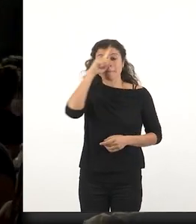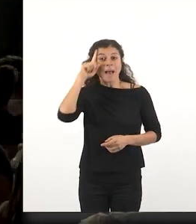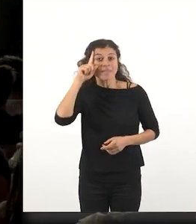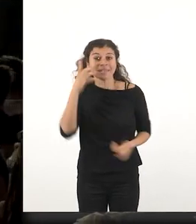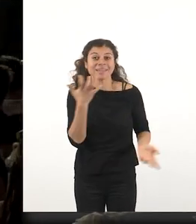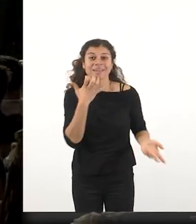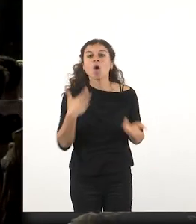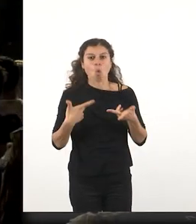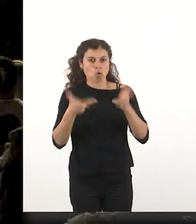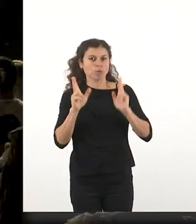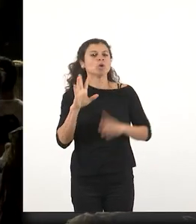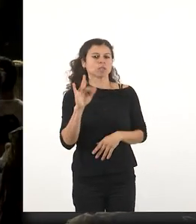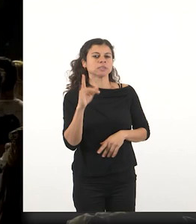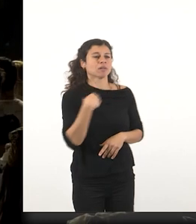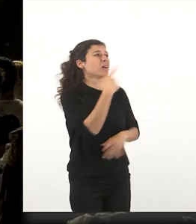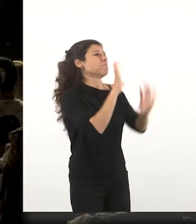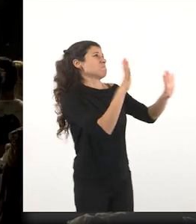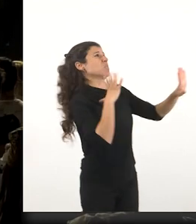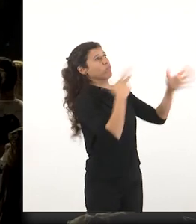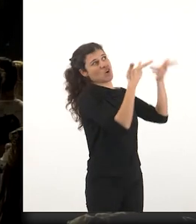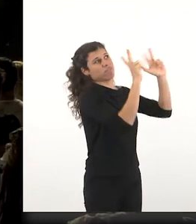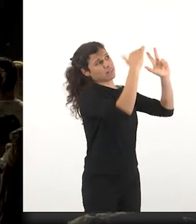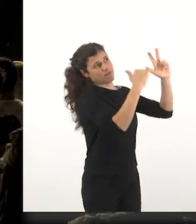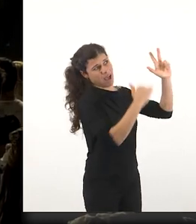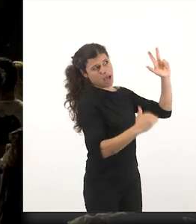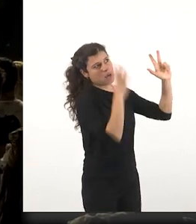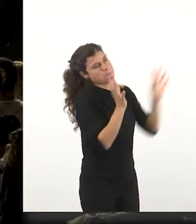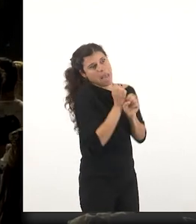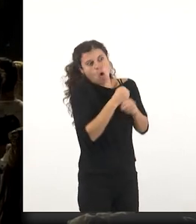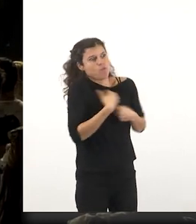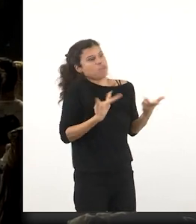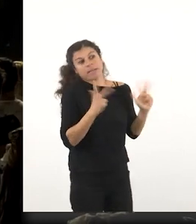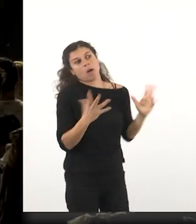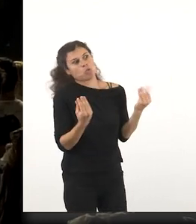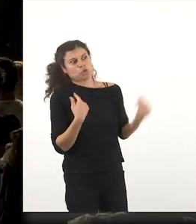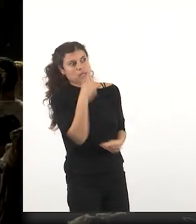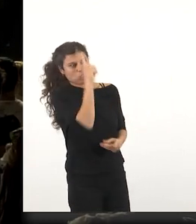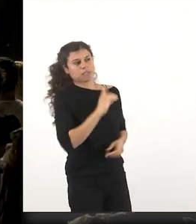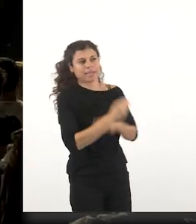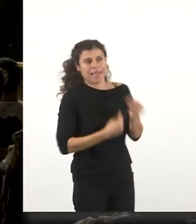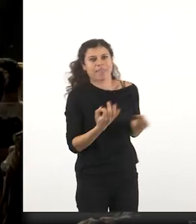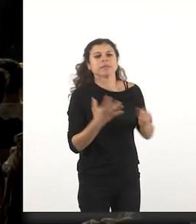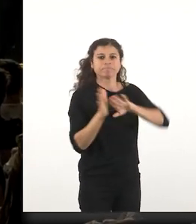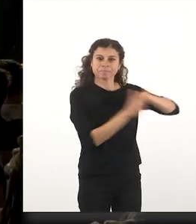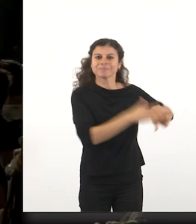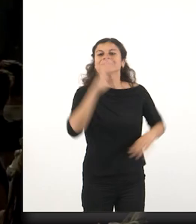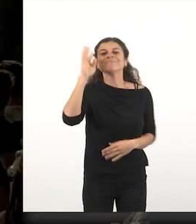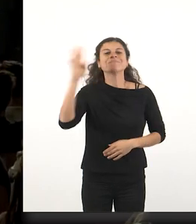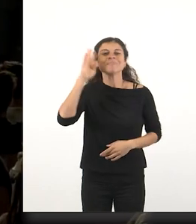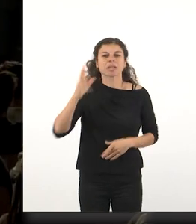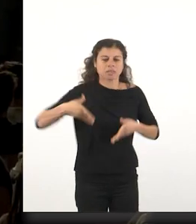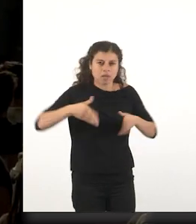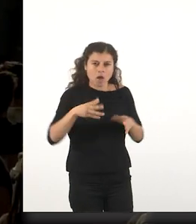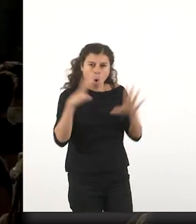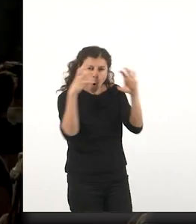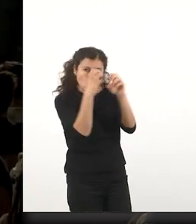favor, bájale en volumen a la libertad que me estoy agobiando ya con tanta libertad, no sé qué haces con ella. Y en un callejón oscuro una voz masculina te interpela.